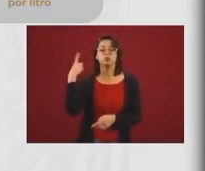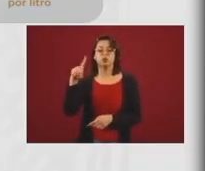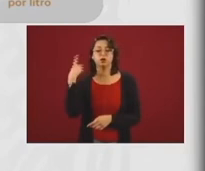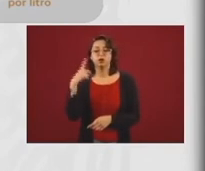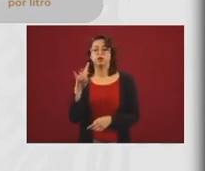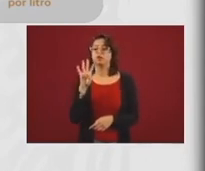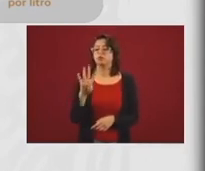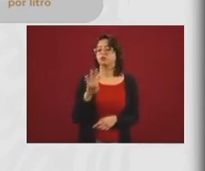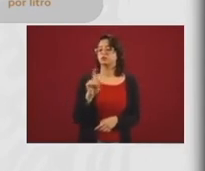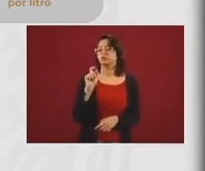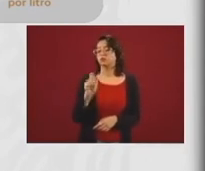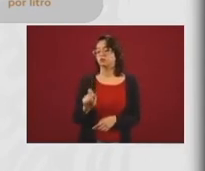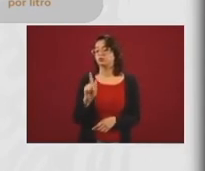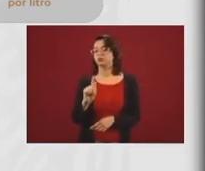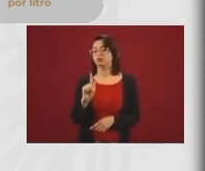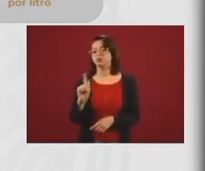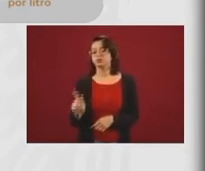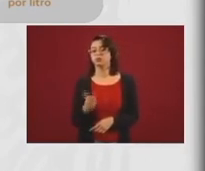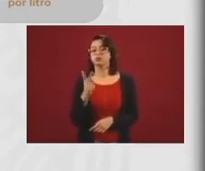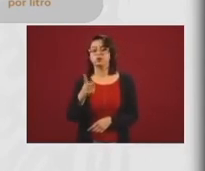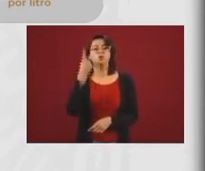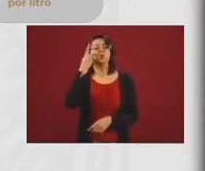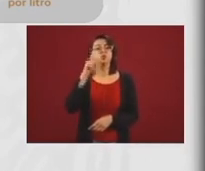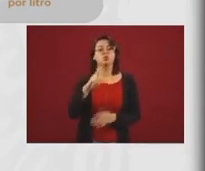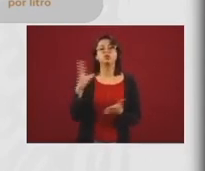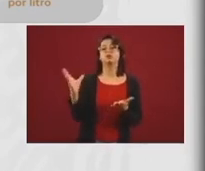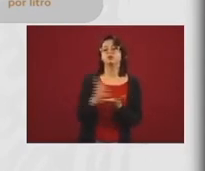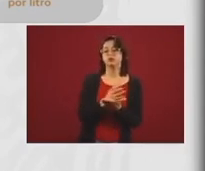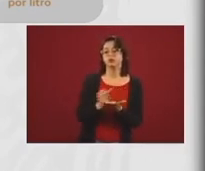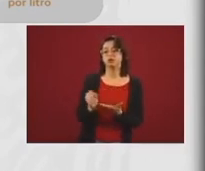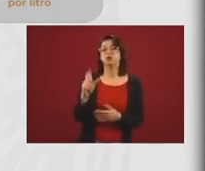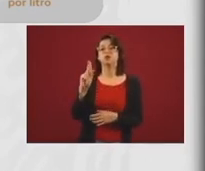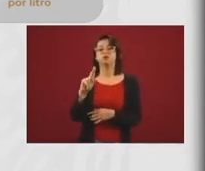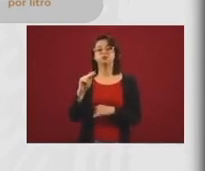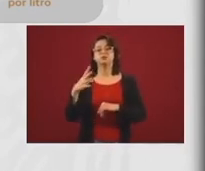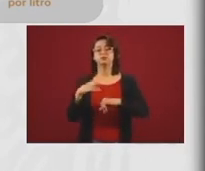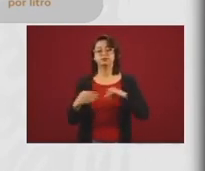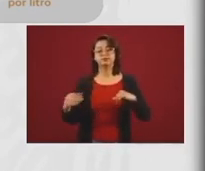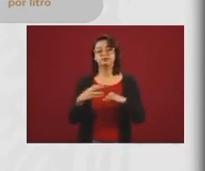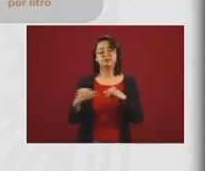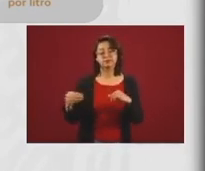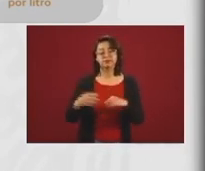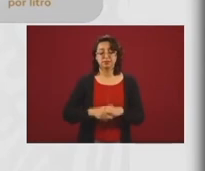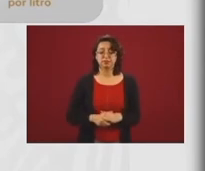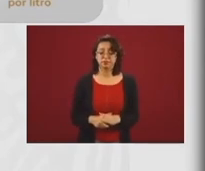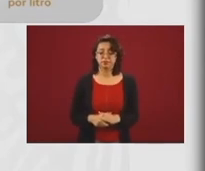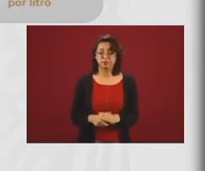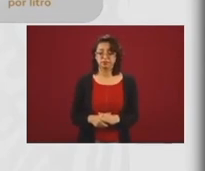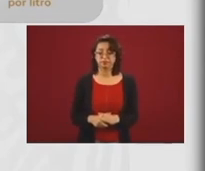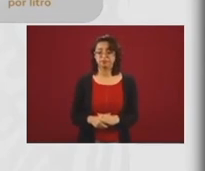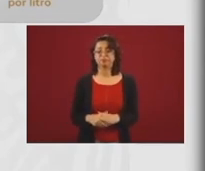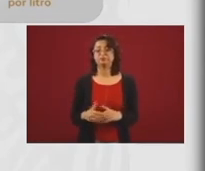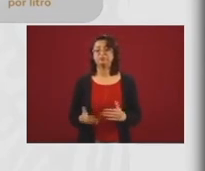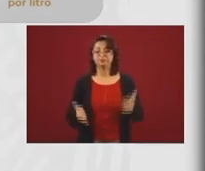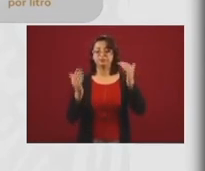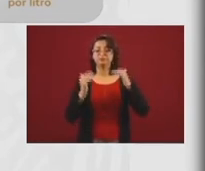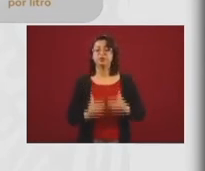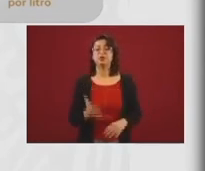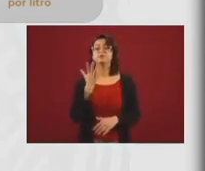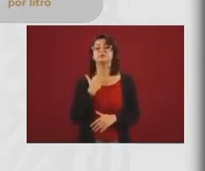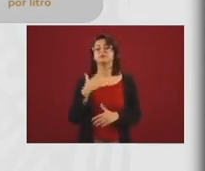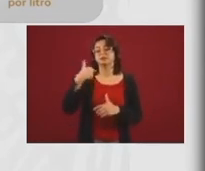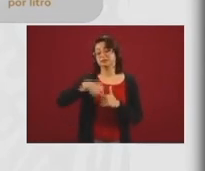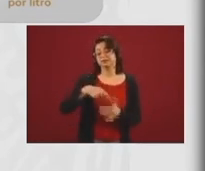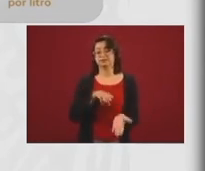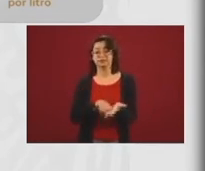Estado también registró un total de 2.775 carpetas por homicidios dolosos, es decir, 8% más que lo reportado